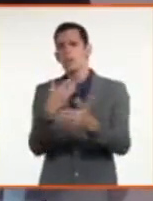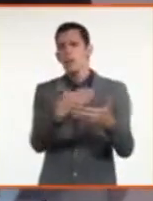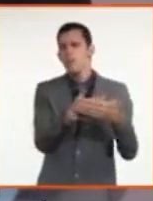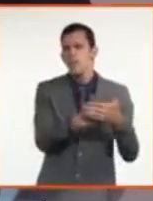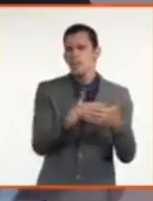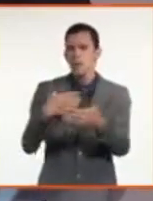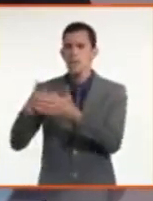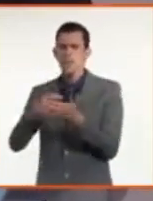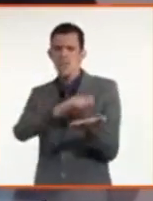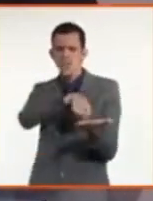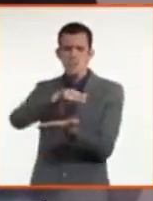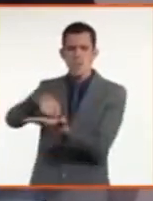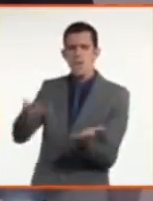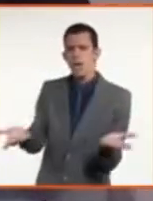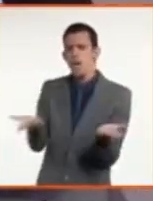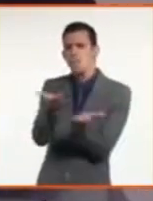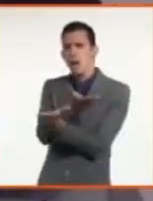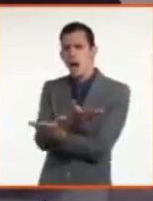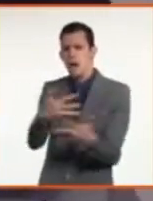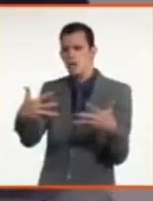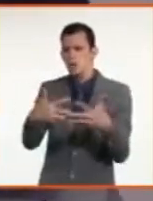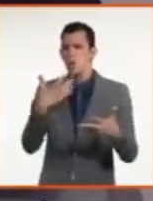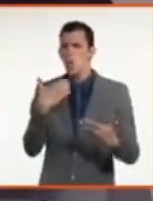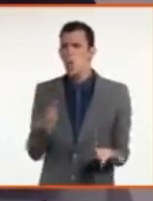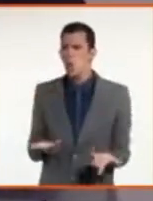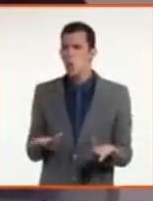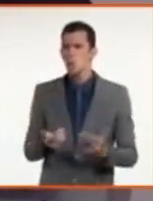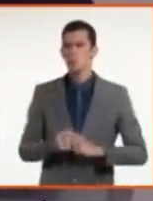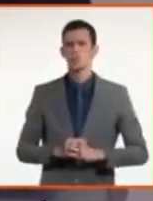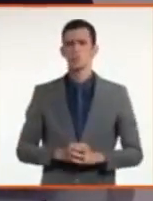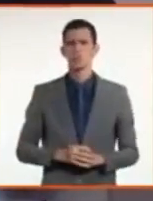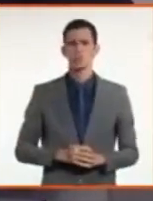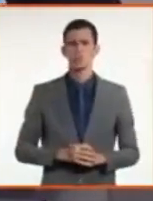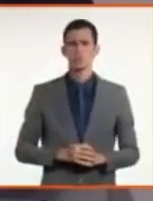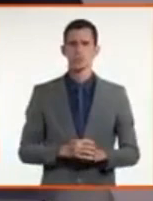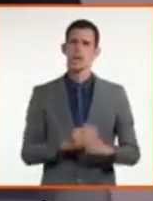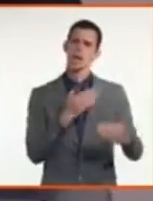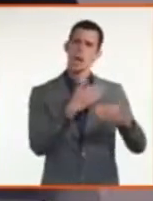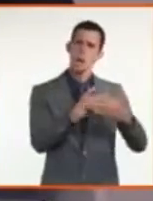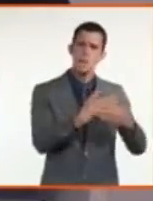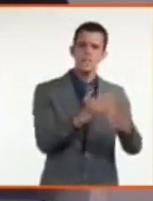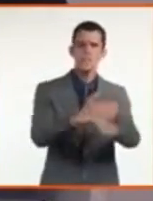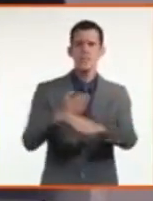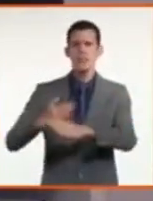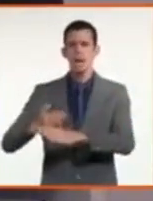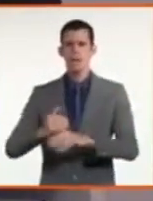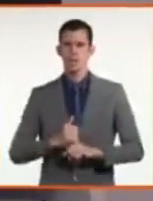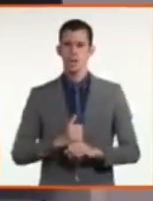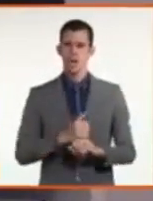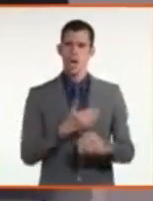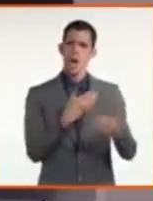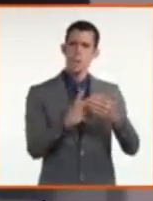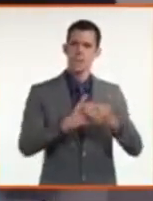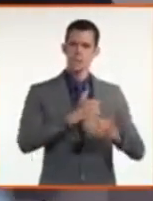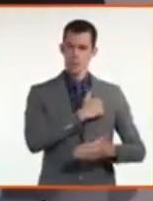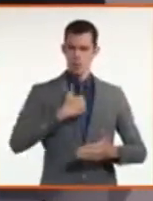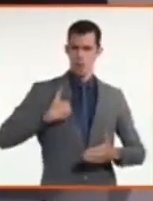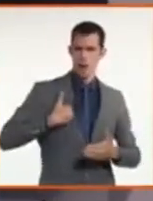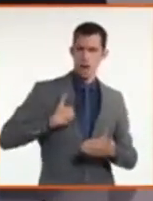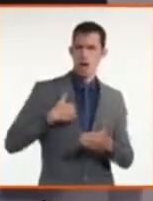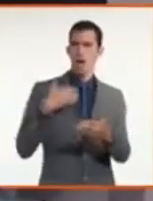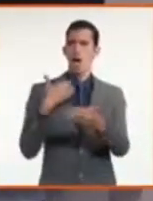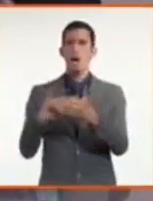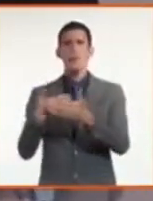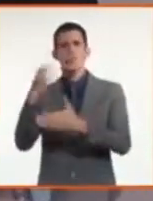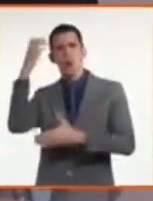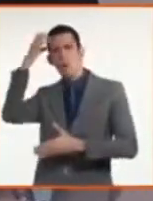comercio minorista cómo utilizar eso en favor de financiar la industria nacional porque hoy tenemos en el